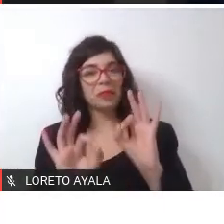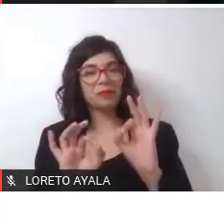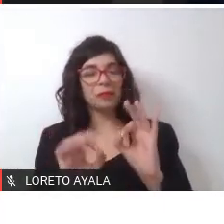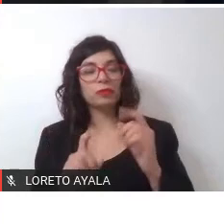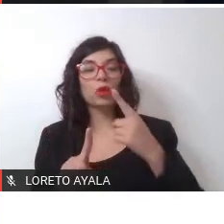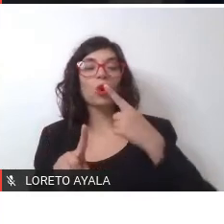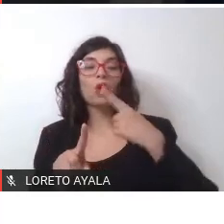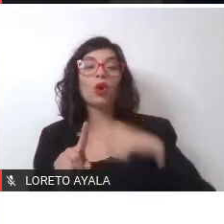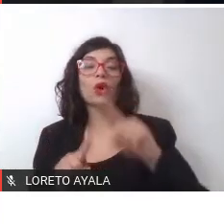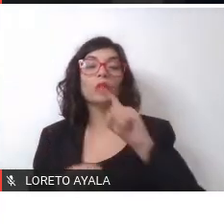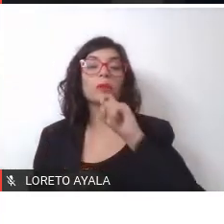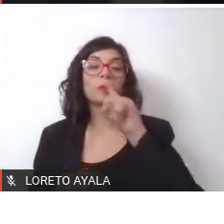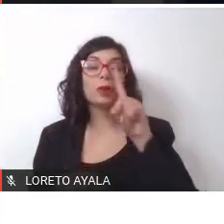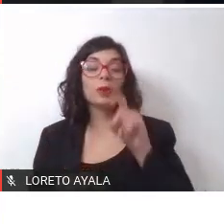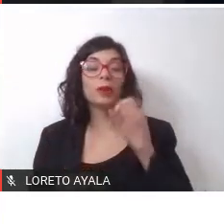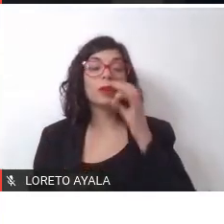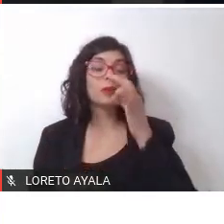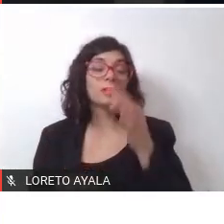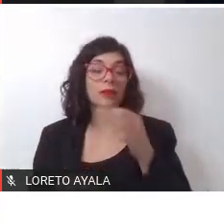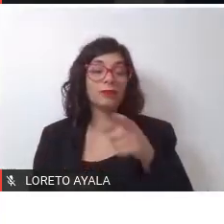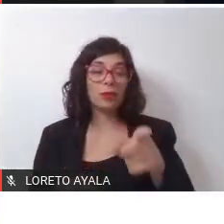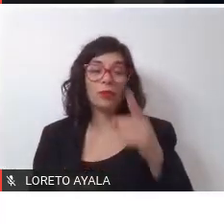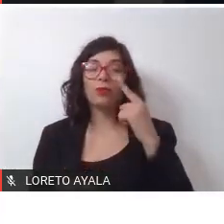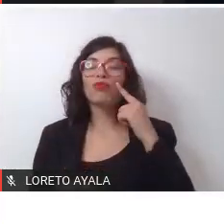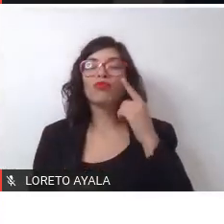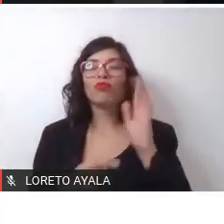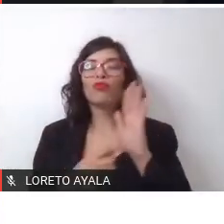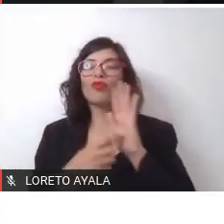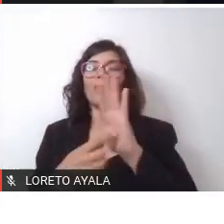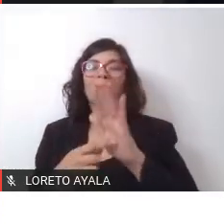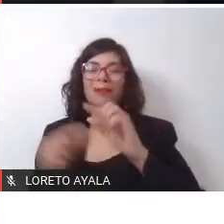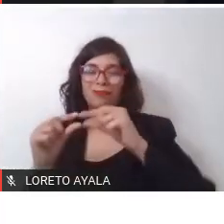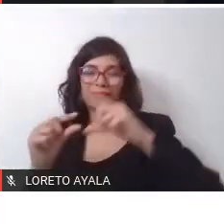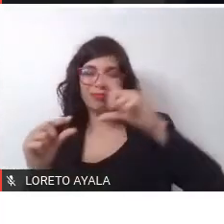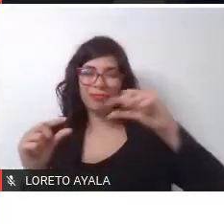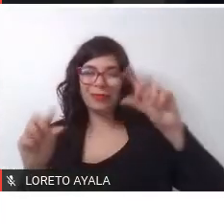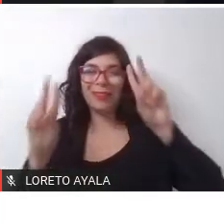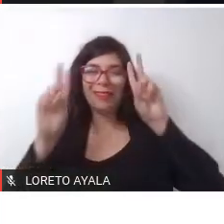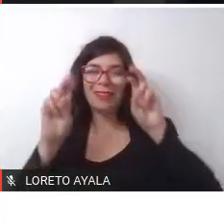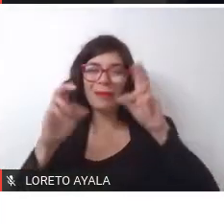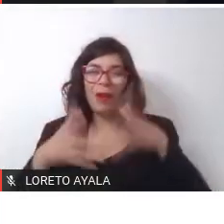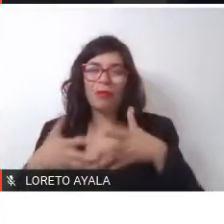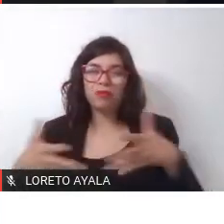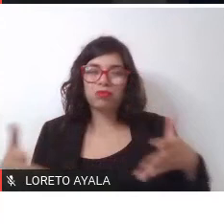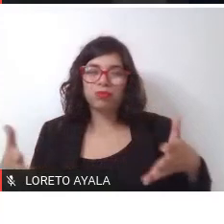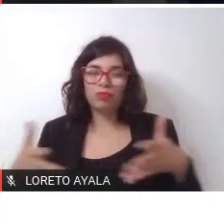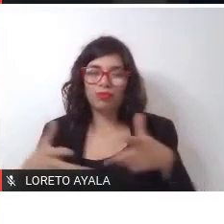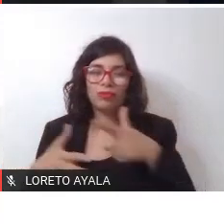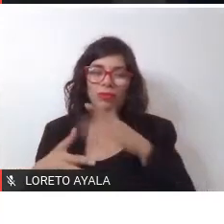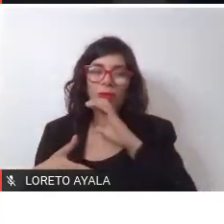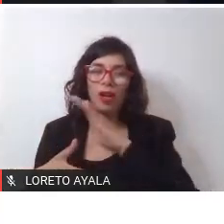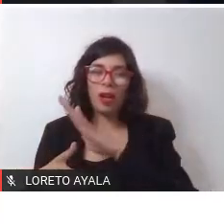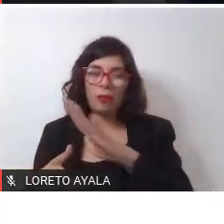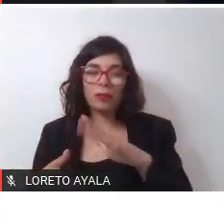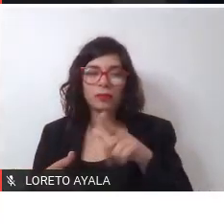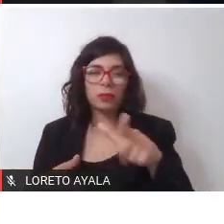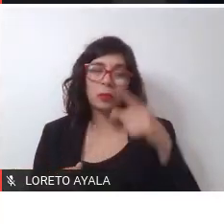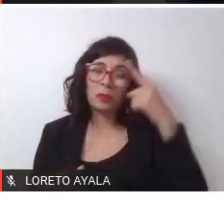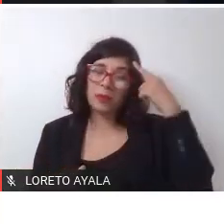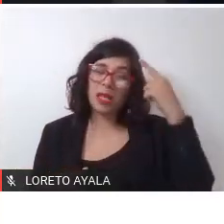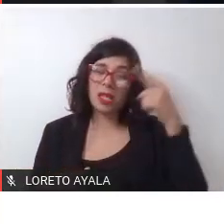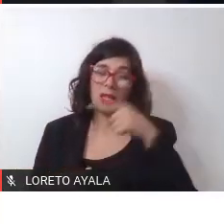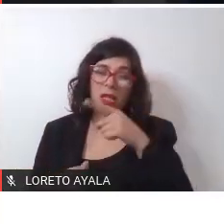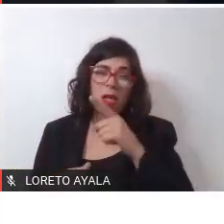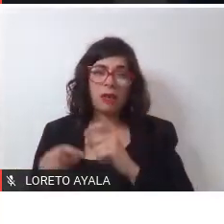consulta. Dice, según los gráficos que usted presentó respecto al sobrepeso y la obesidad en la zona rural, ¿por qué cree usted que estos índices no